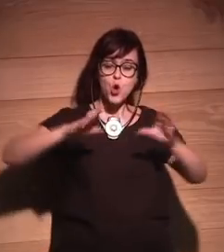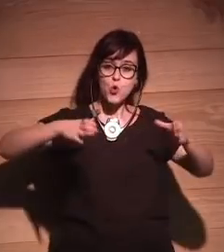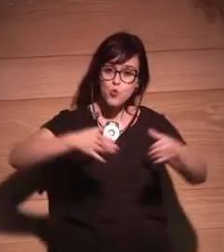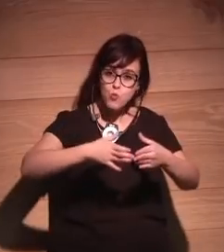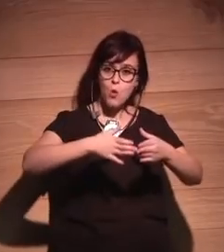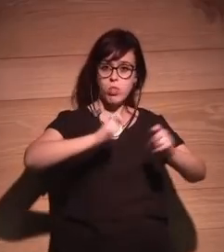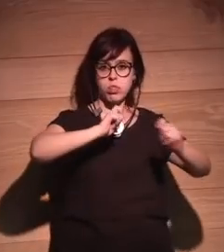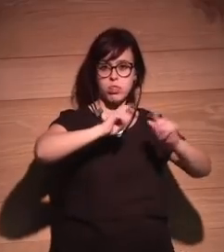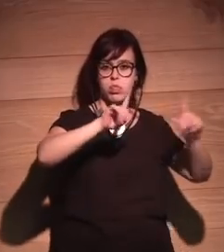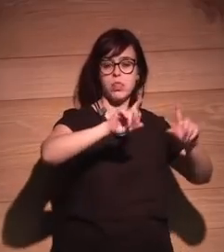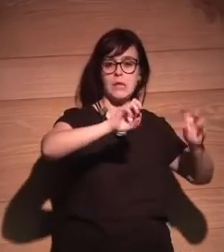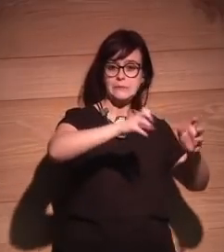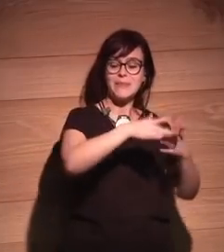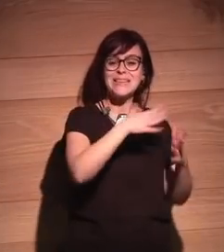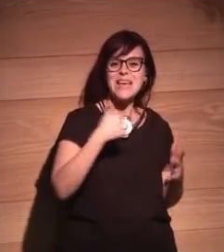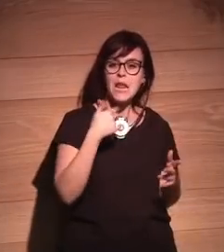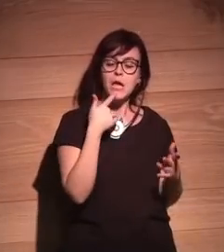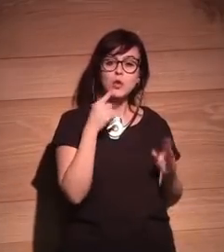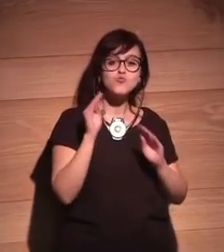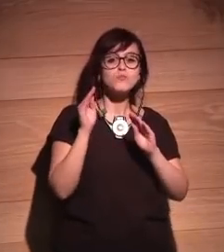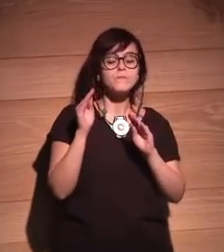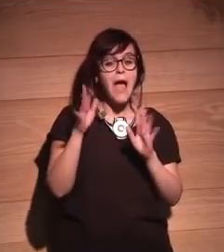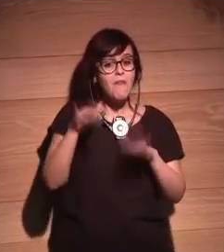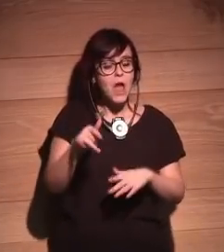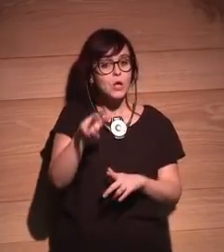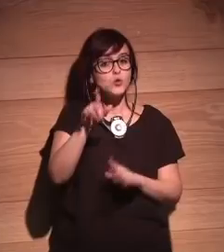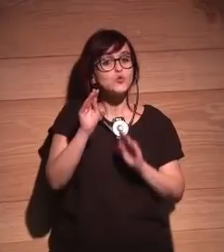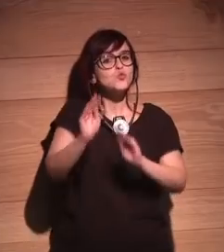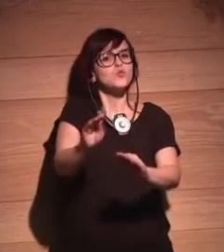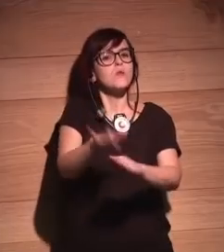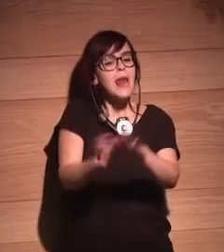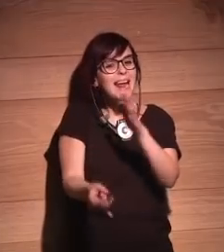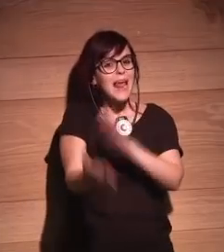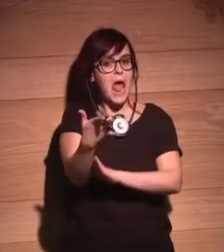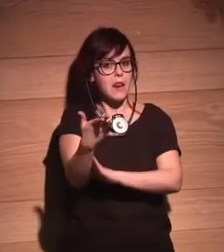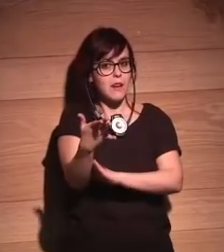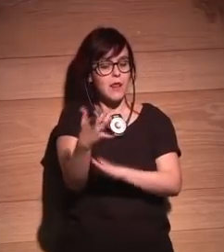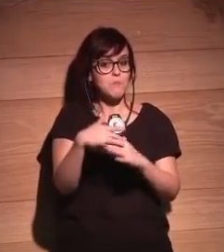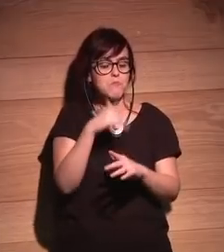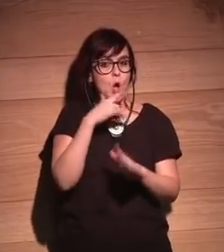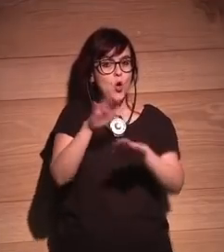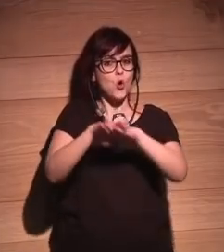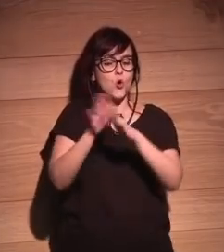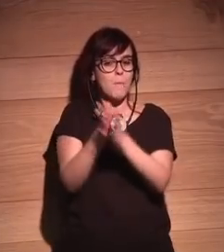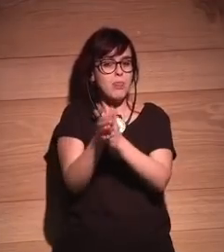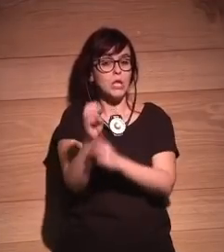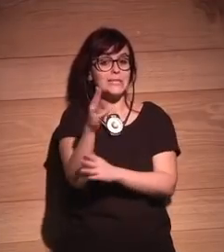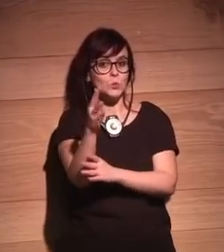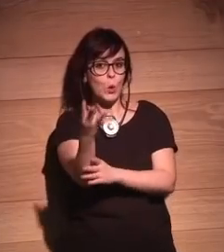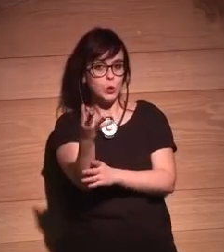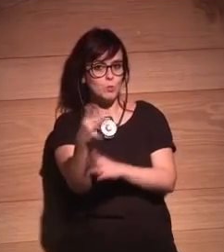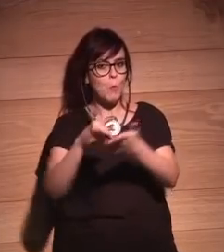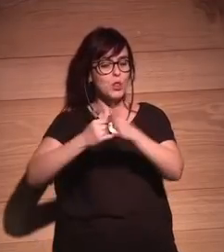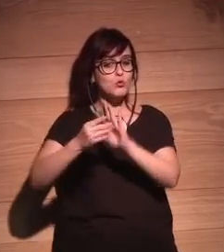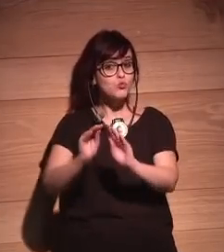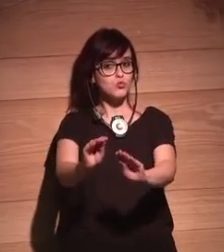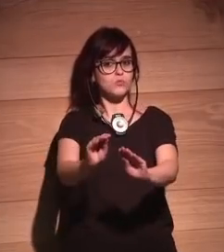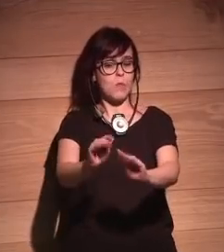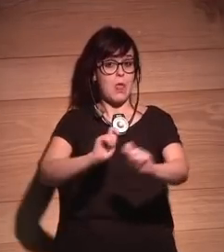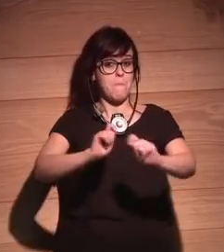de medios. Ellos quieren ser su propio medio, lanzar su propio medio, juntarse 3 o 4 y lanzar su propio proyecto